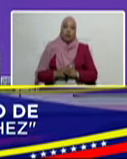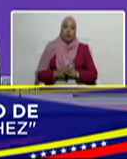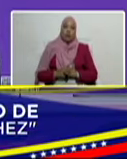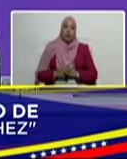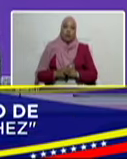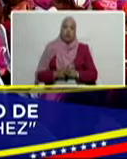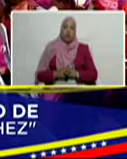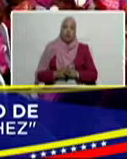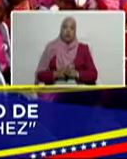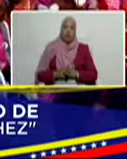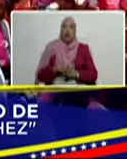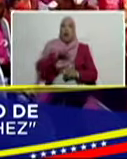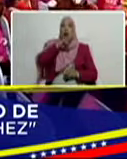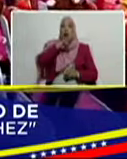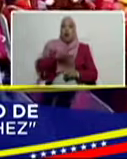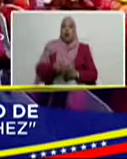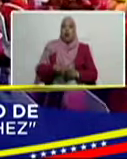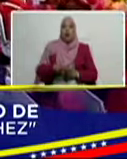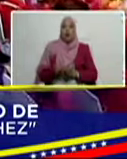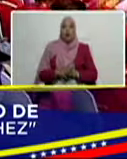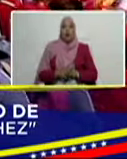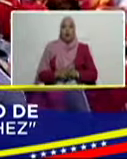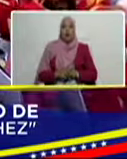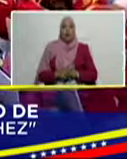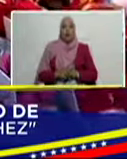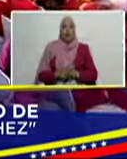La fuerza de la historia,